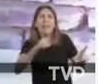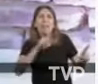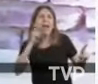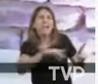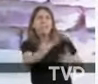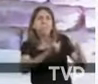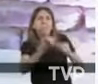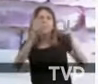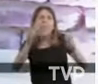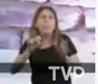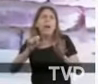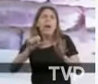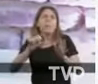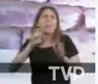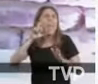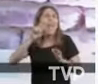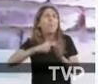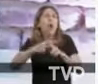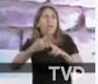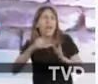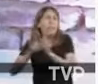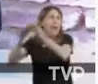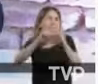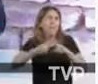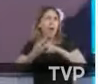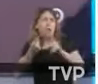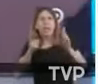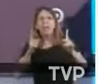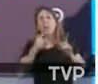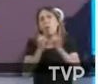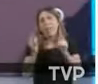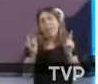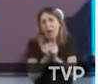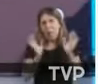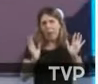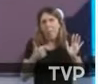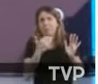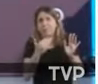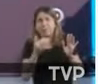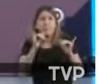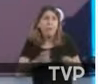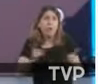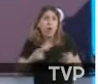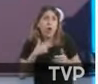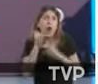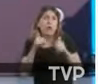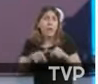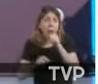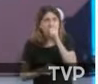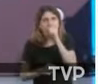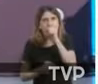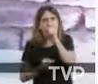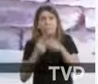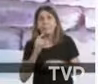de la geopolítica, un breve comentario y alguna pregunta que no sé si es lógico ponerla sobre la mesa, pero yo